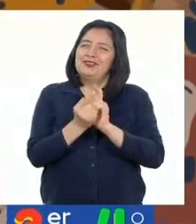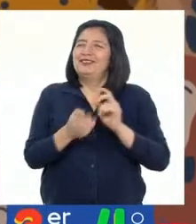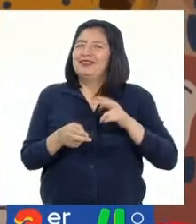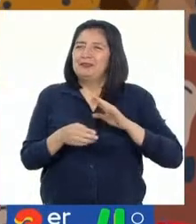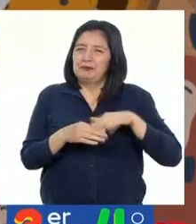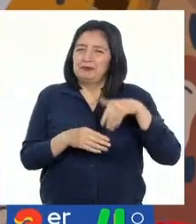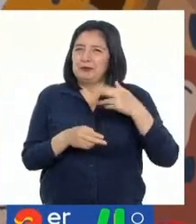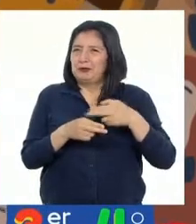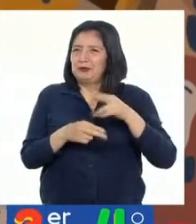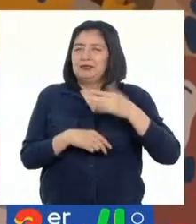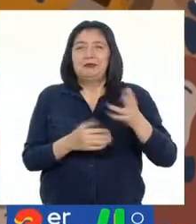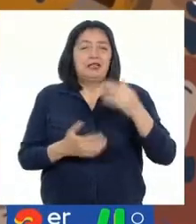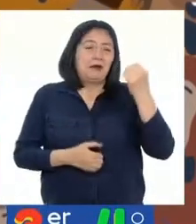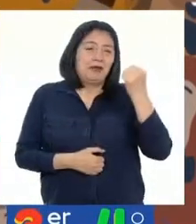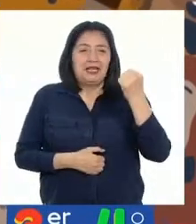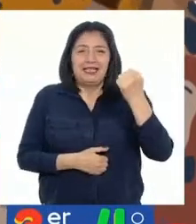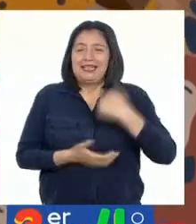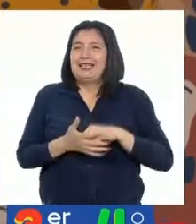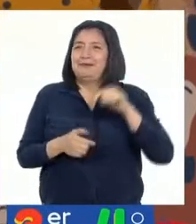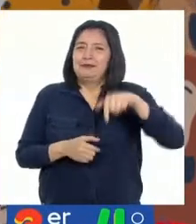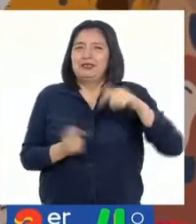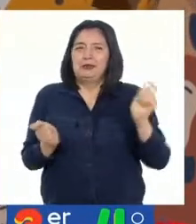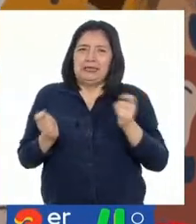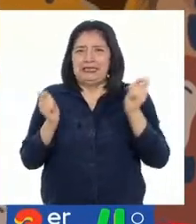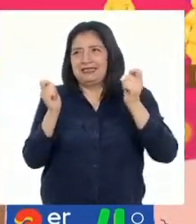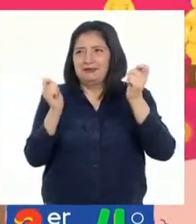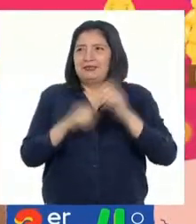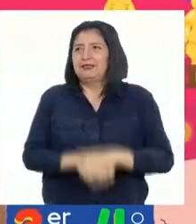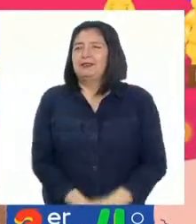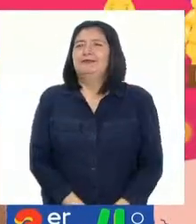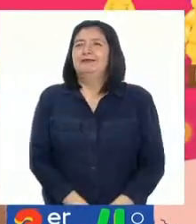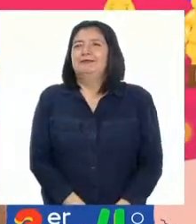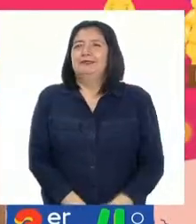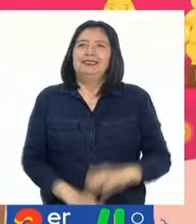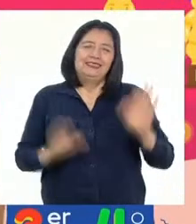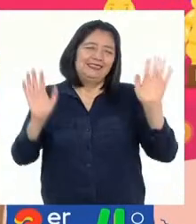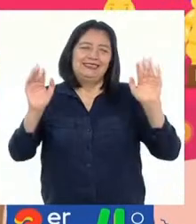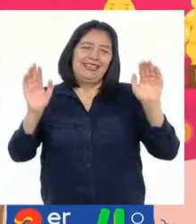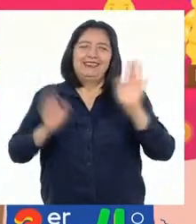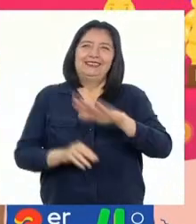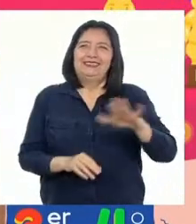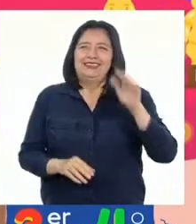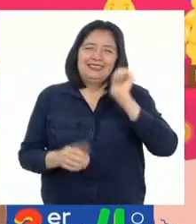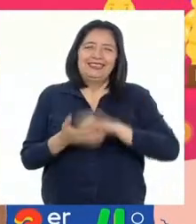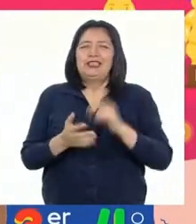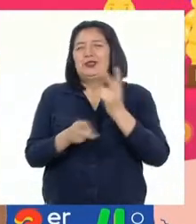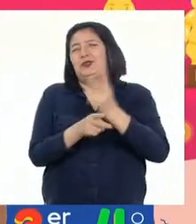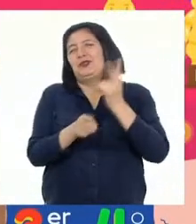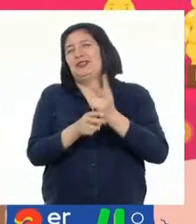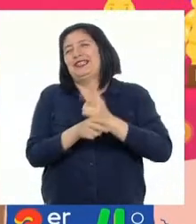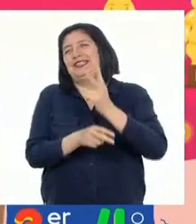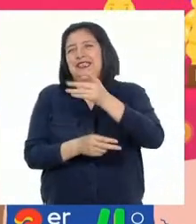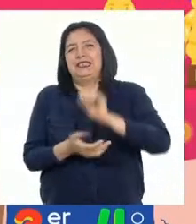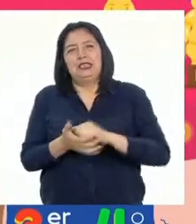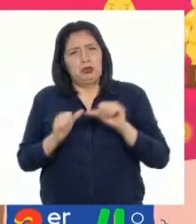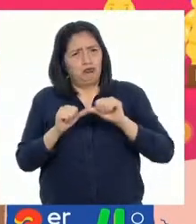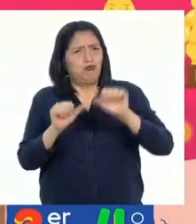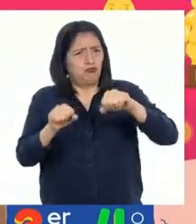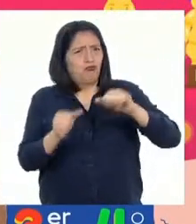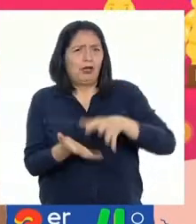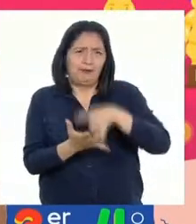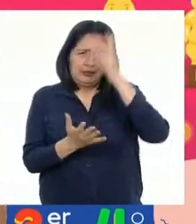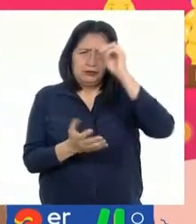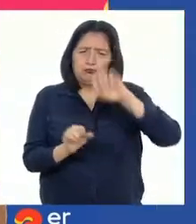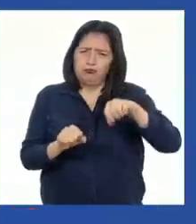pronto! Y a bailar, porque esta es una celebración. ¡Chao, chicas y chicos! Cuídense mucho y sigan